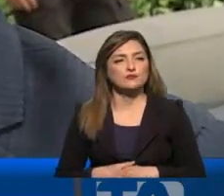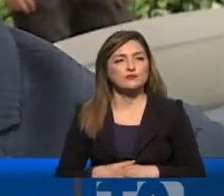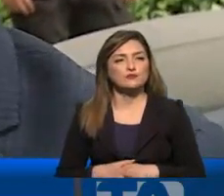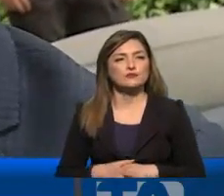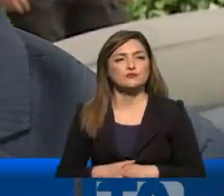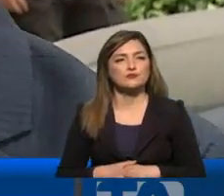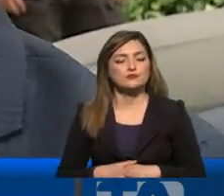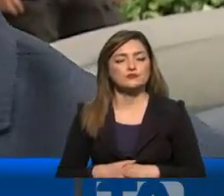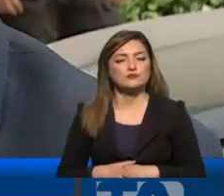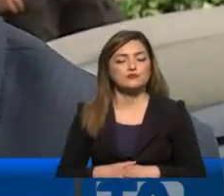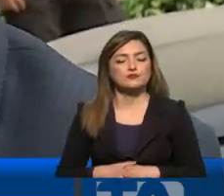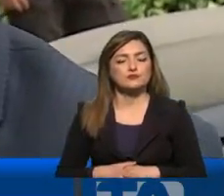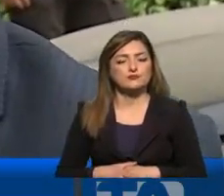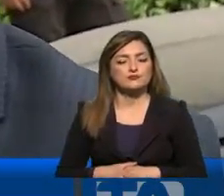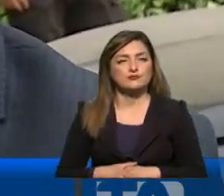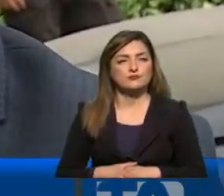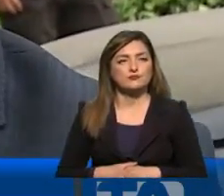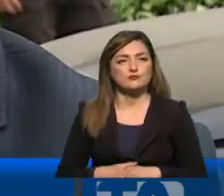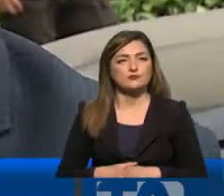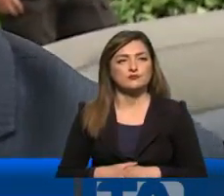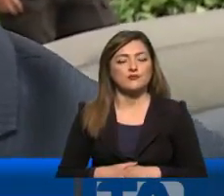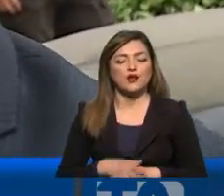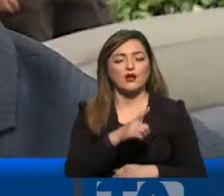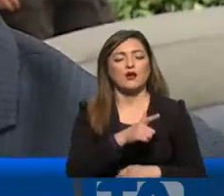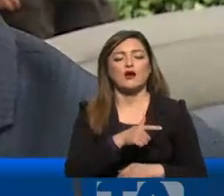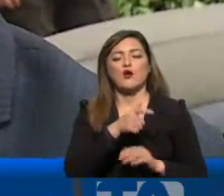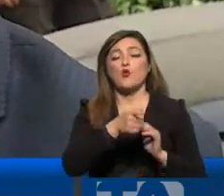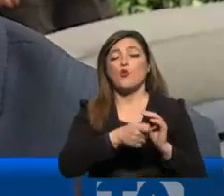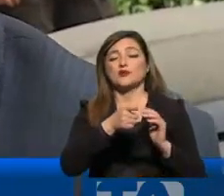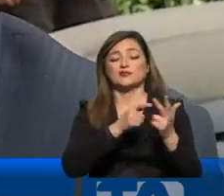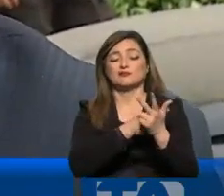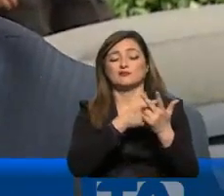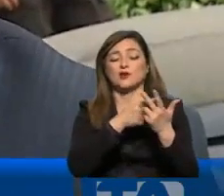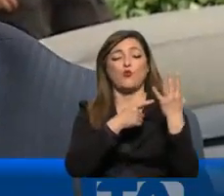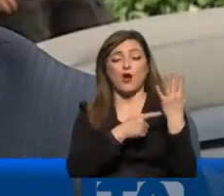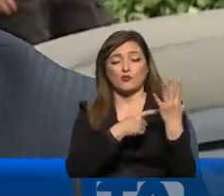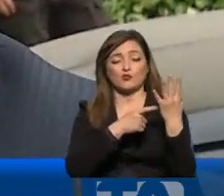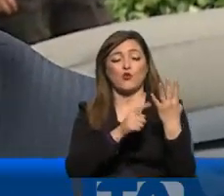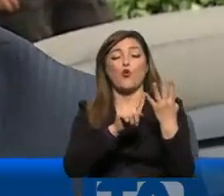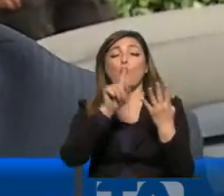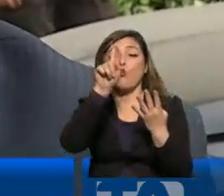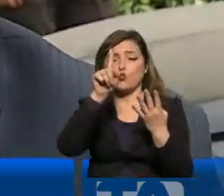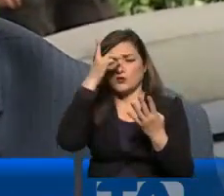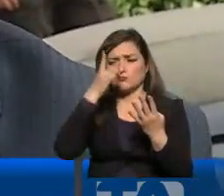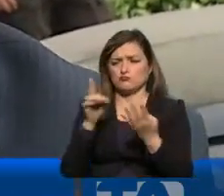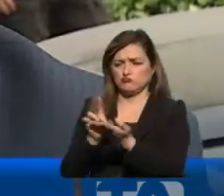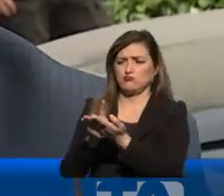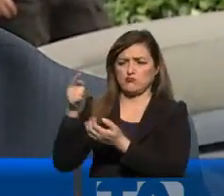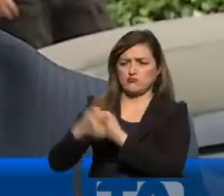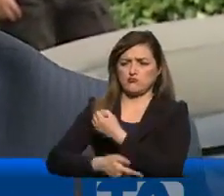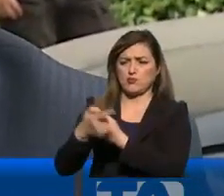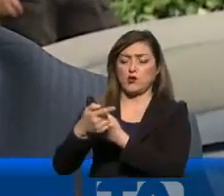sentencia ratificatoria inocencia de ésta no es por unanimidad sólo es por voto de mayoría a través que uno de los jueces y sentenció